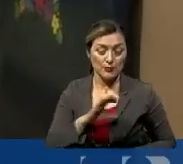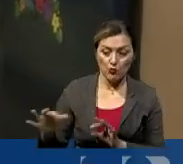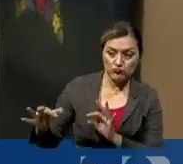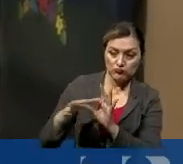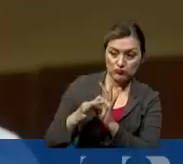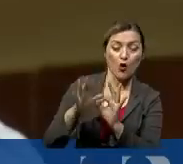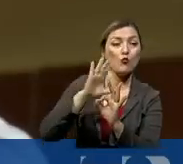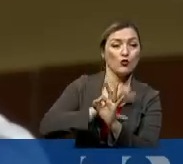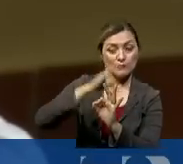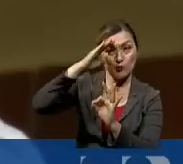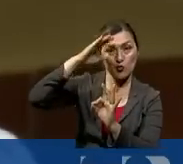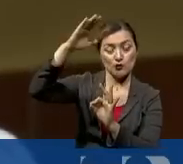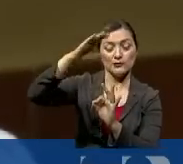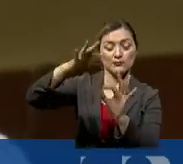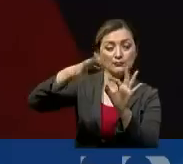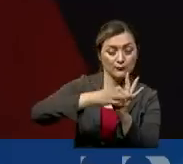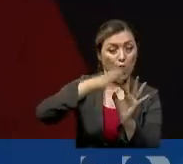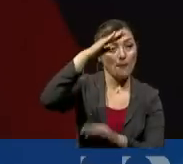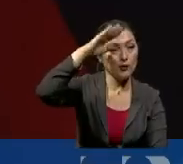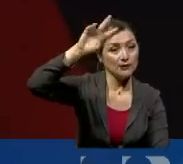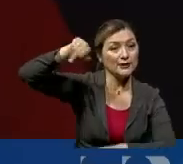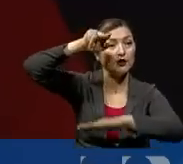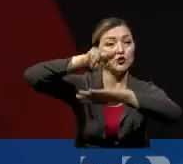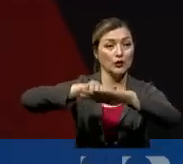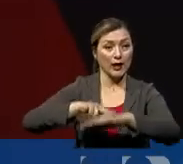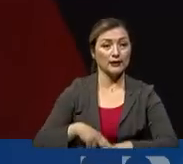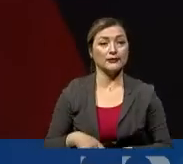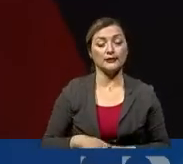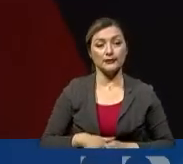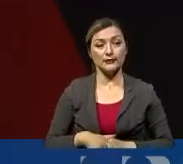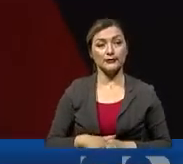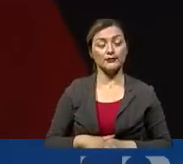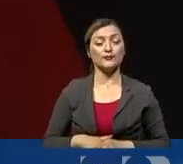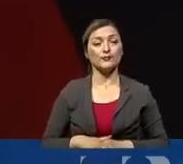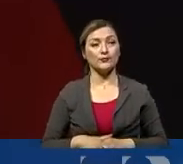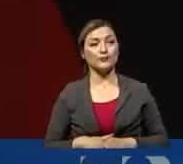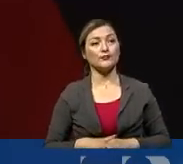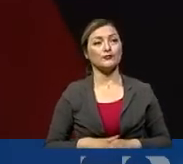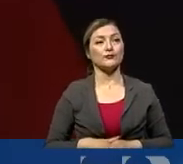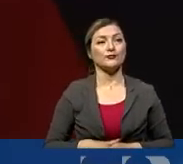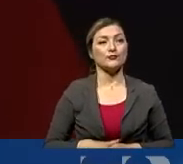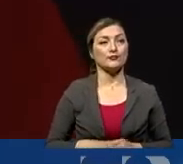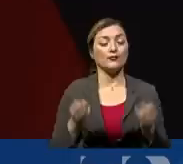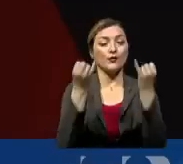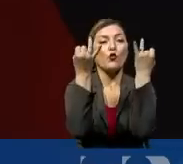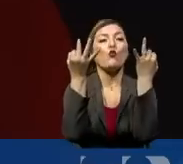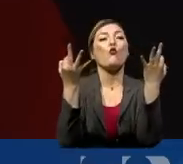municipales junto a la Policía Nacional. Efectivamente, se incorporarán 28.000